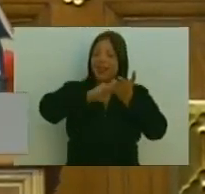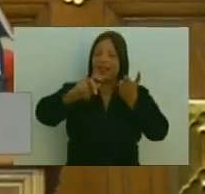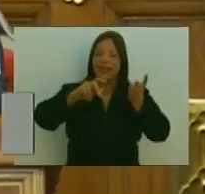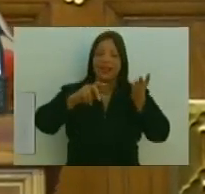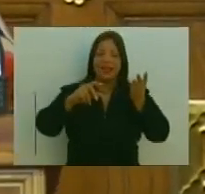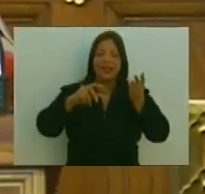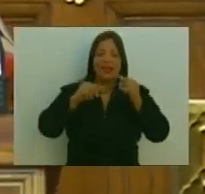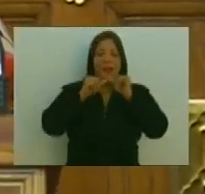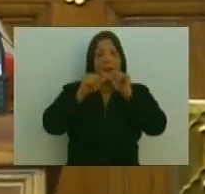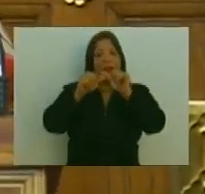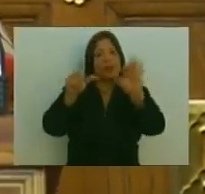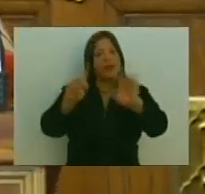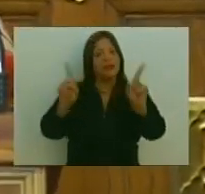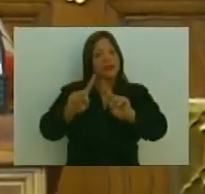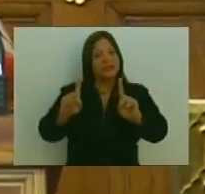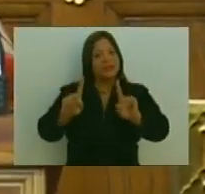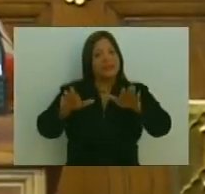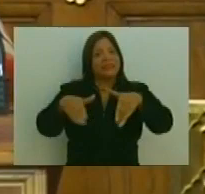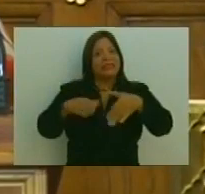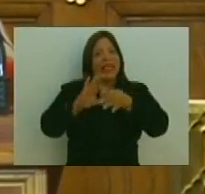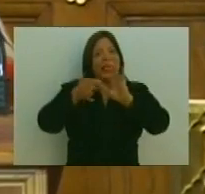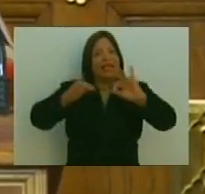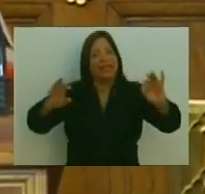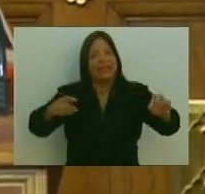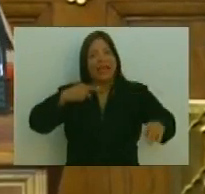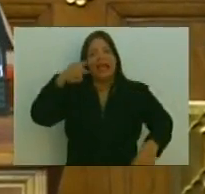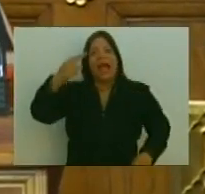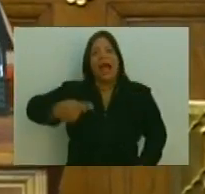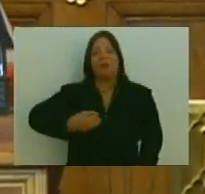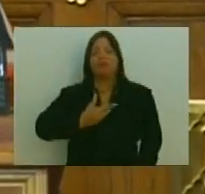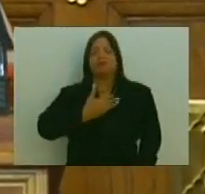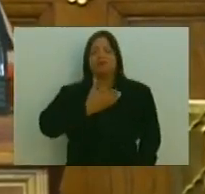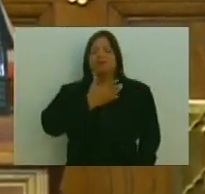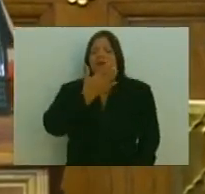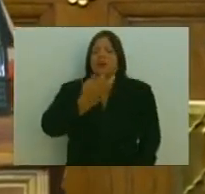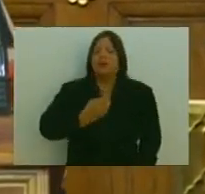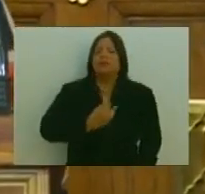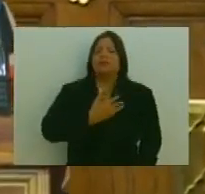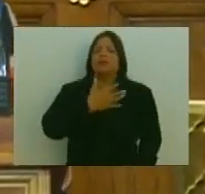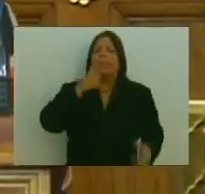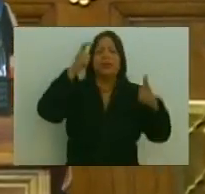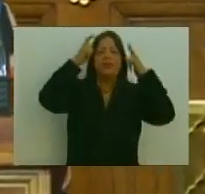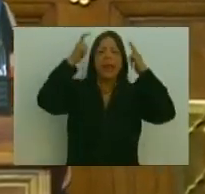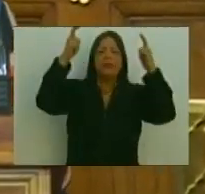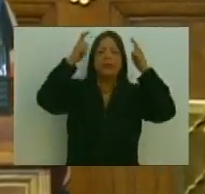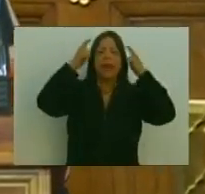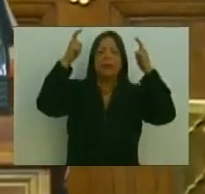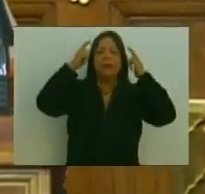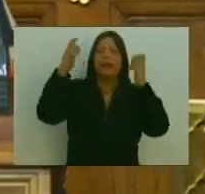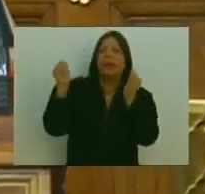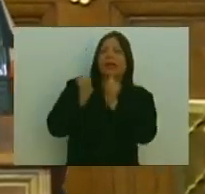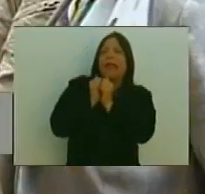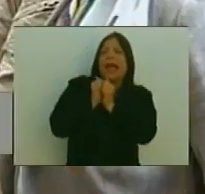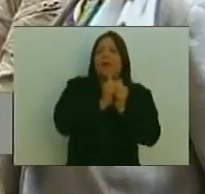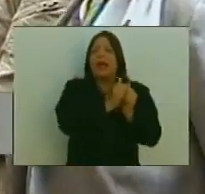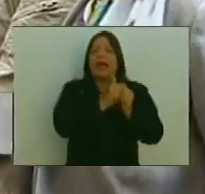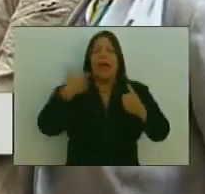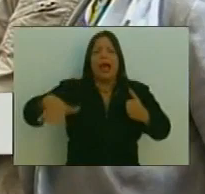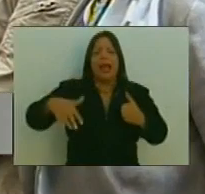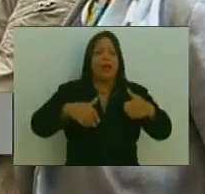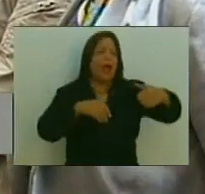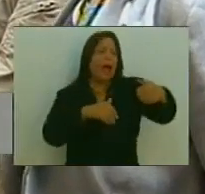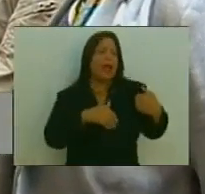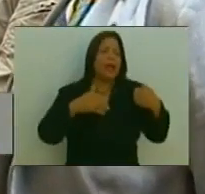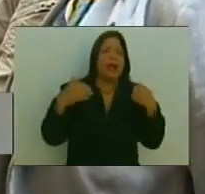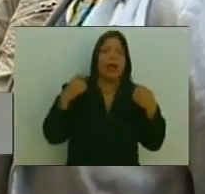voy a seguir hablando porque creo que me encadeno, porque es que siento esa fibra por dentro de que Chávez está aquí al lado mío. Al lado derecho Chávez y al otro